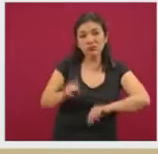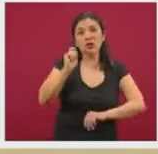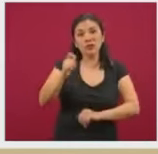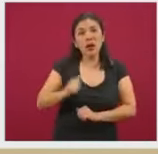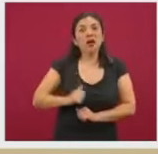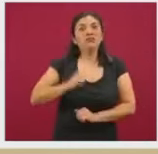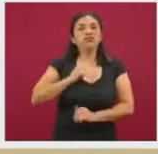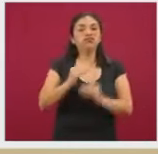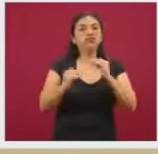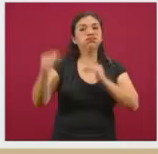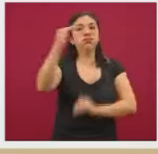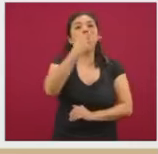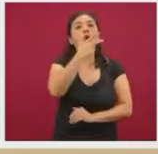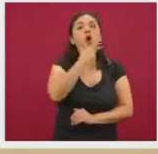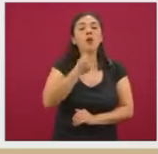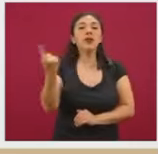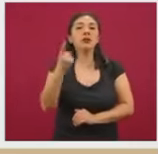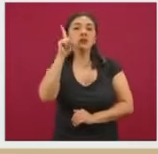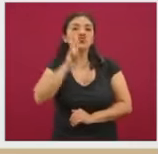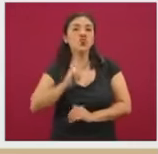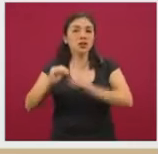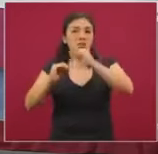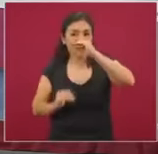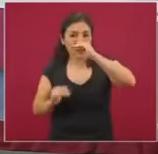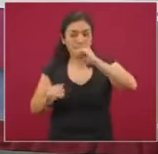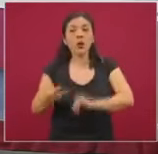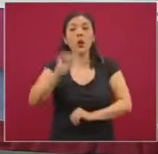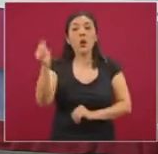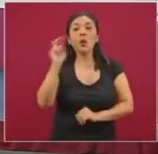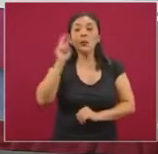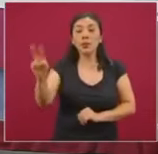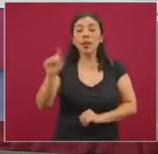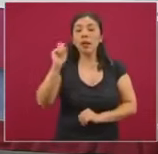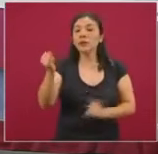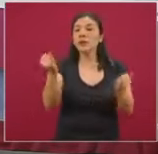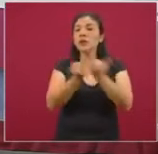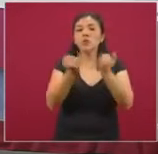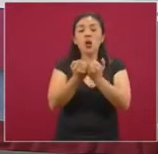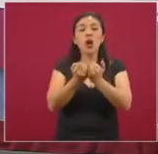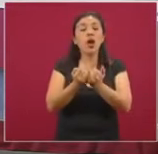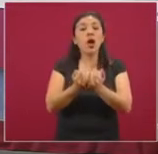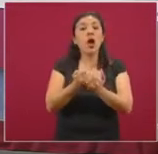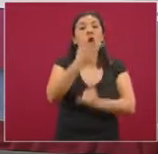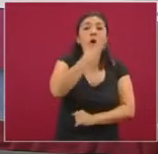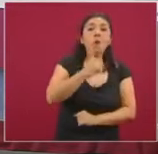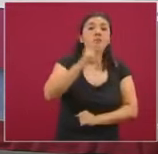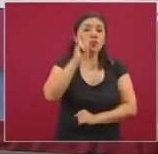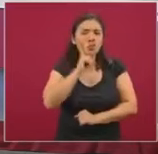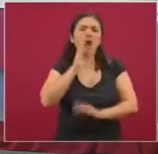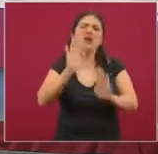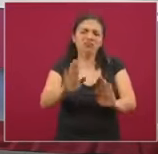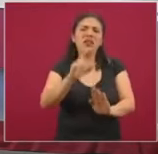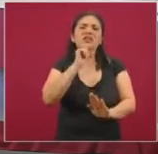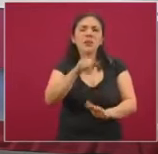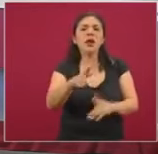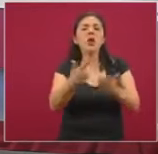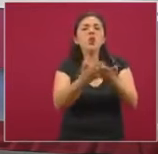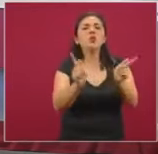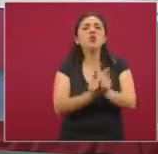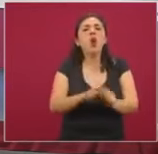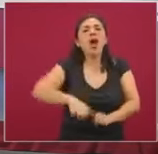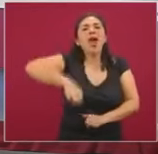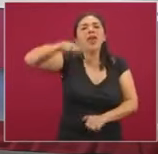mayor en hombres que en mujeres. Y también la siguiente, tenemos esto dividido no solamente por género, sino también por grupos